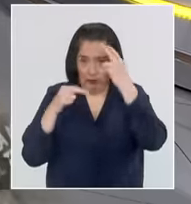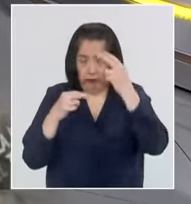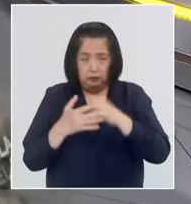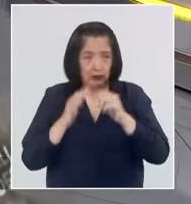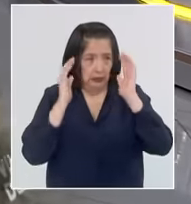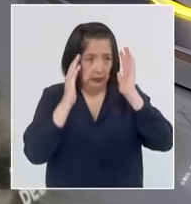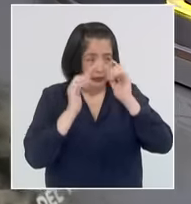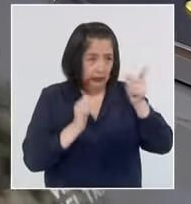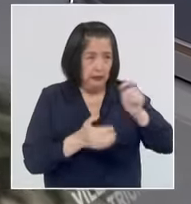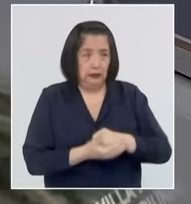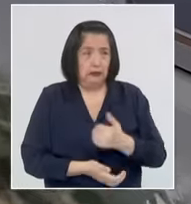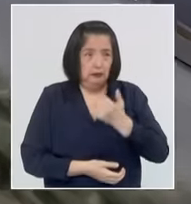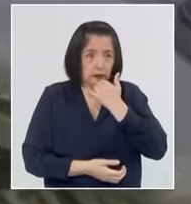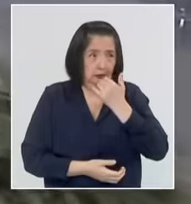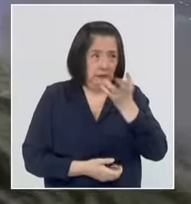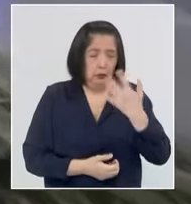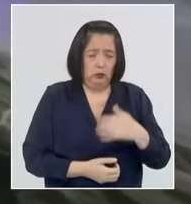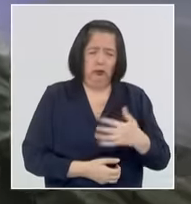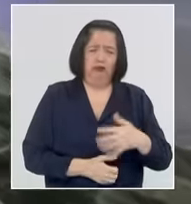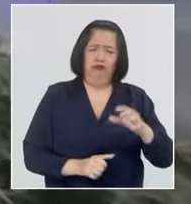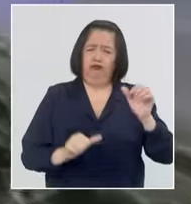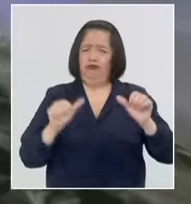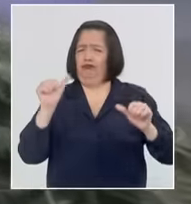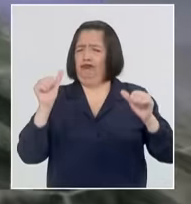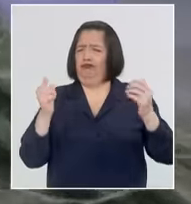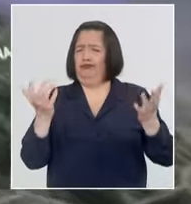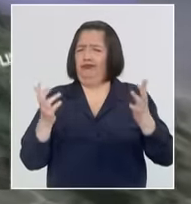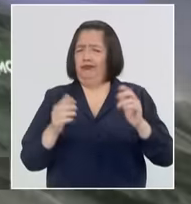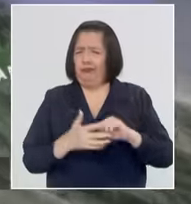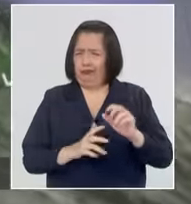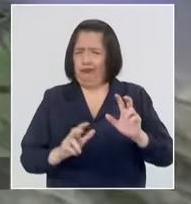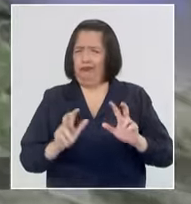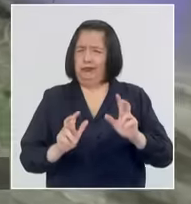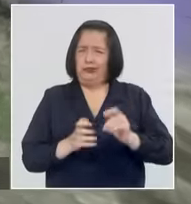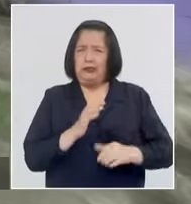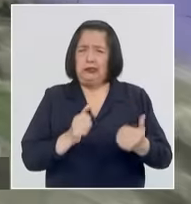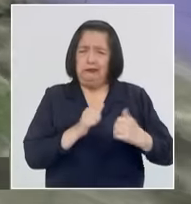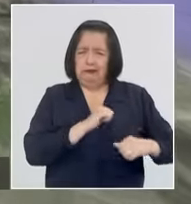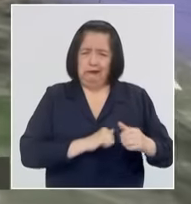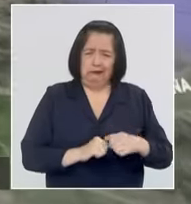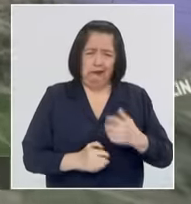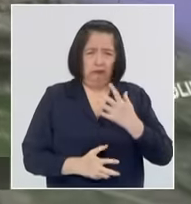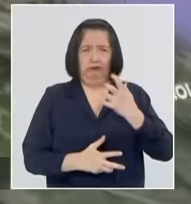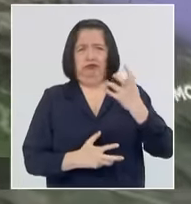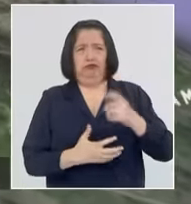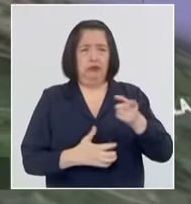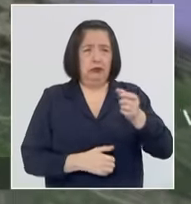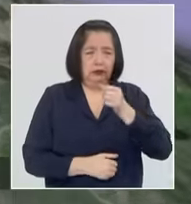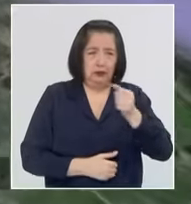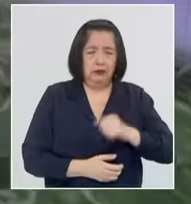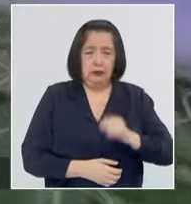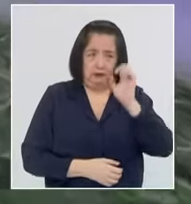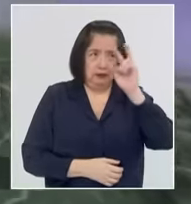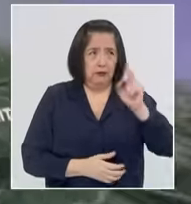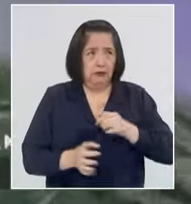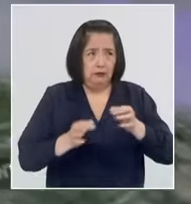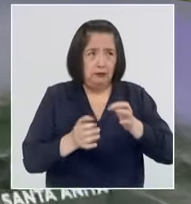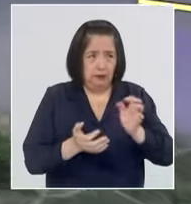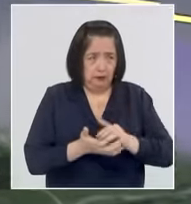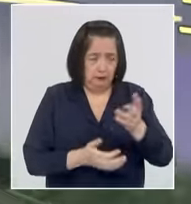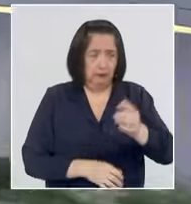Seguimos atentos a este caso que genera muchas dudas, mucha indignación y mucho dolor. Carla Tencio se encuentra en La Victoria, nos da más detalles. ¿Cómo